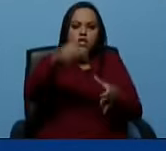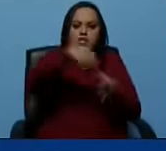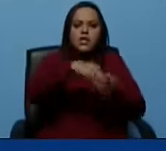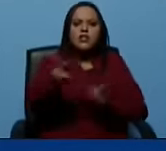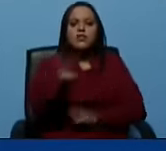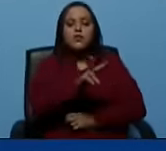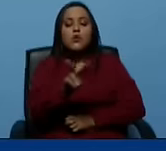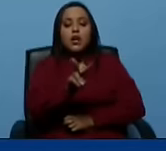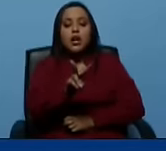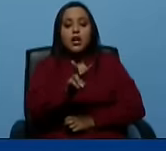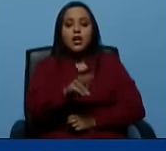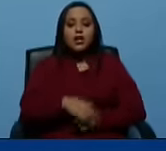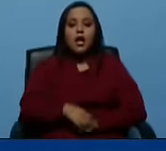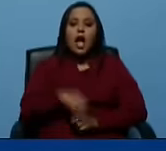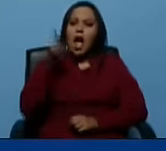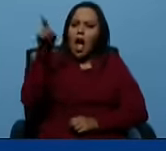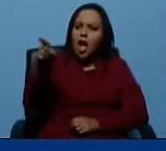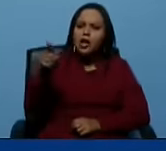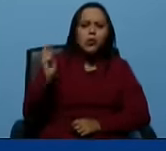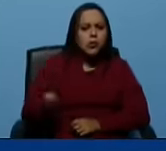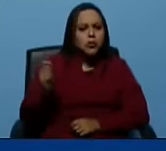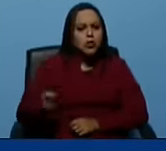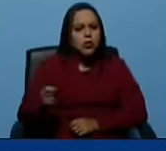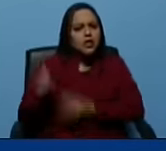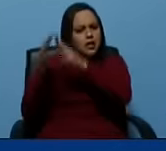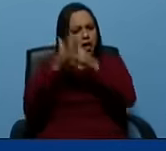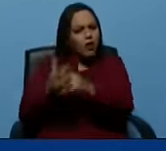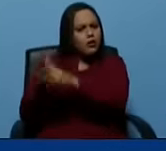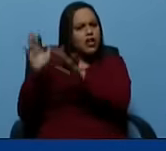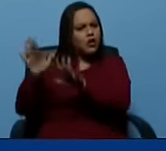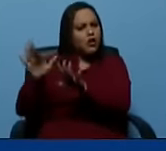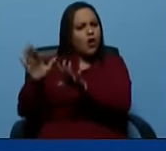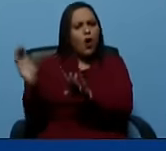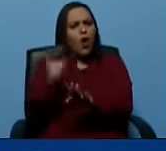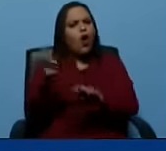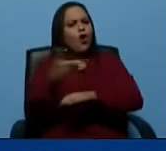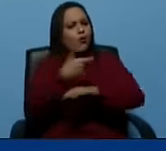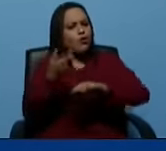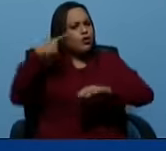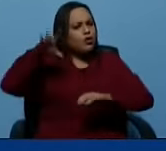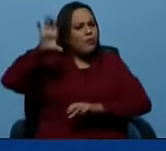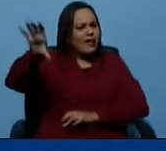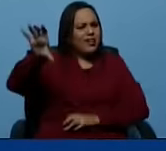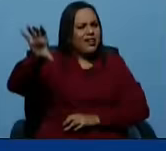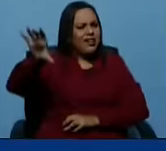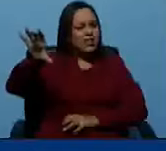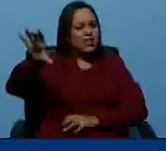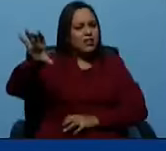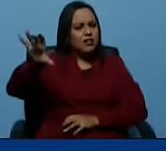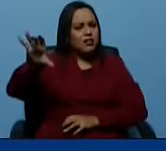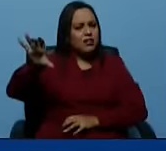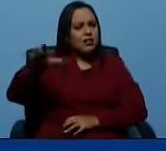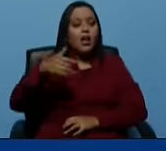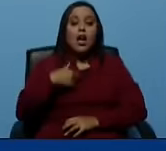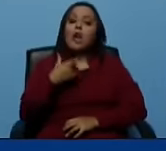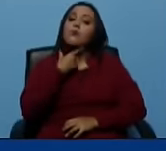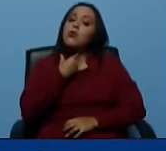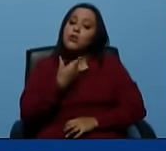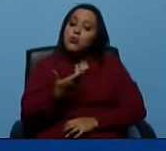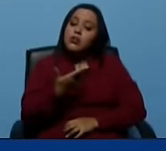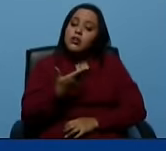¿La Corte Suprema de Estados Unidos o un gobierno extranjero? A mí me gusta mucho el